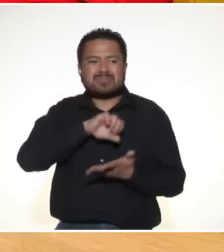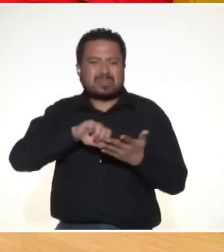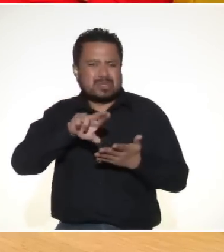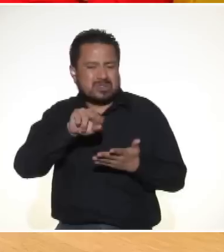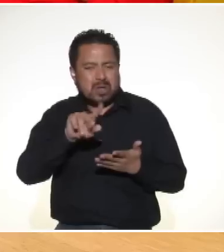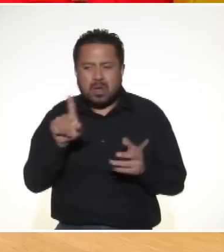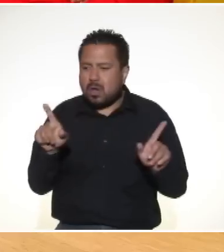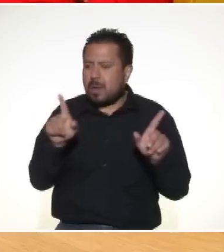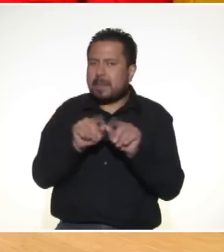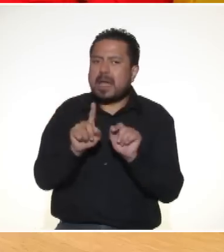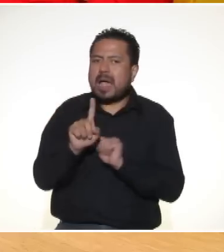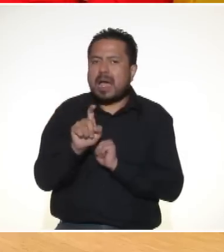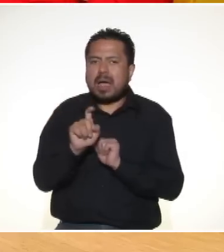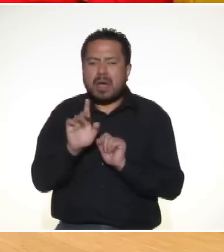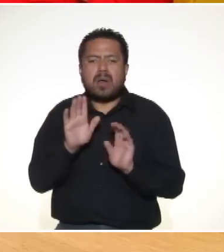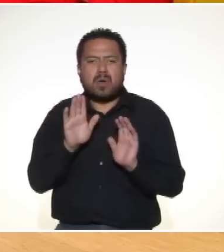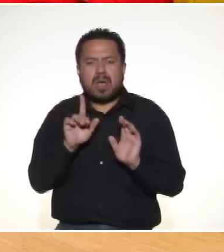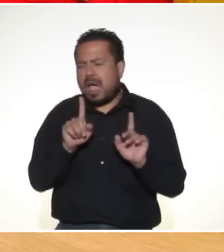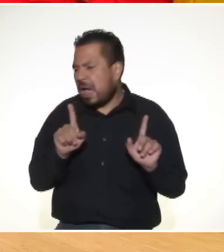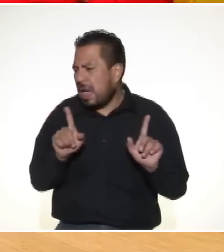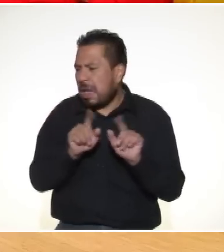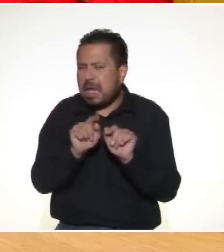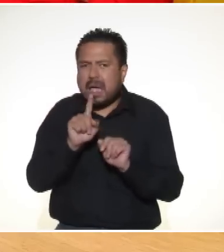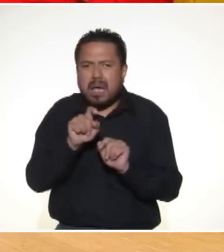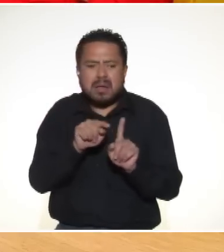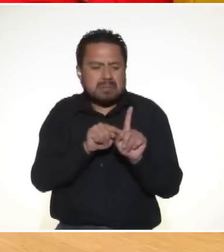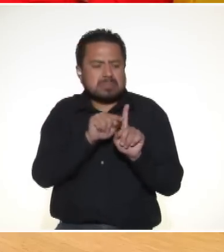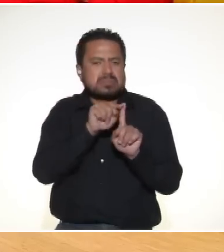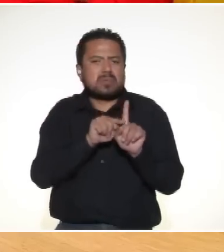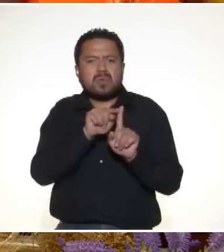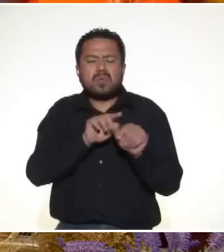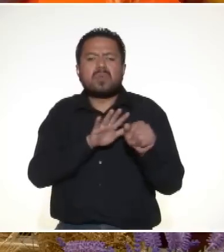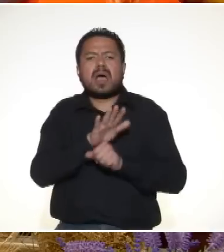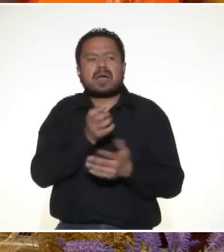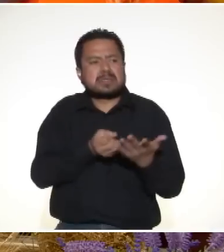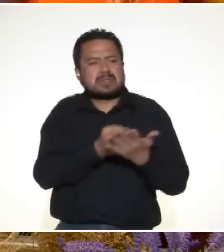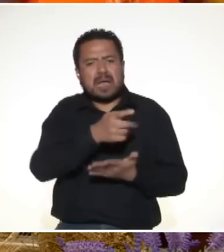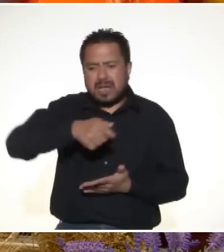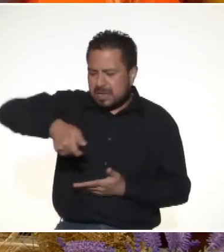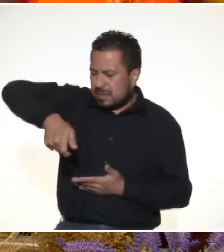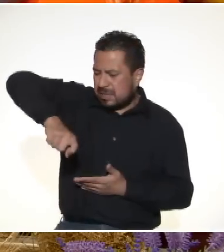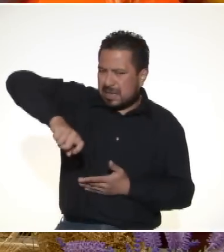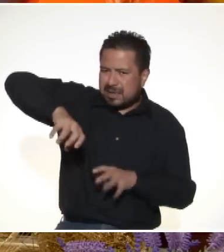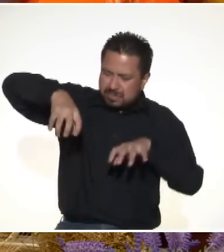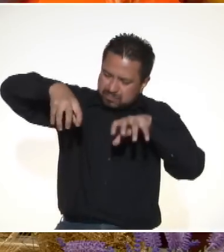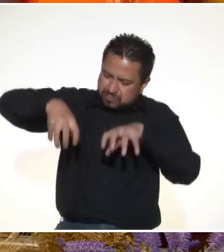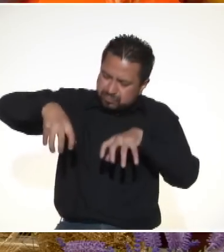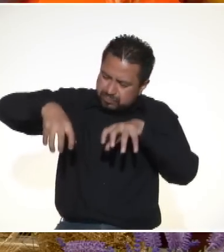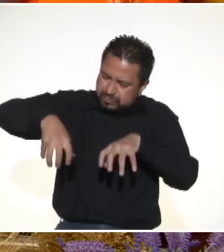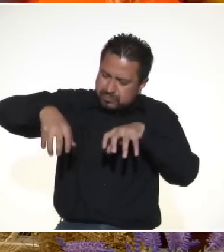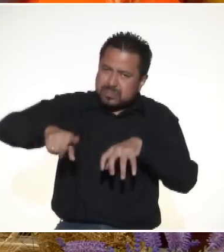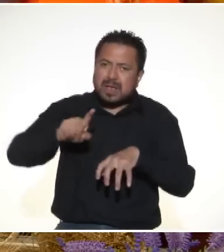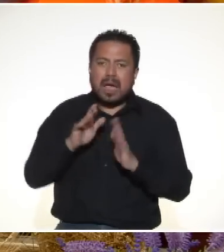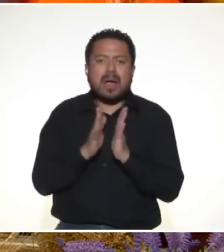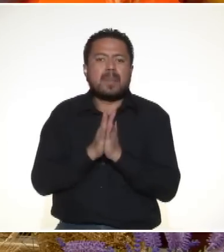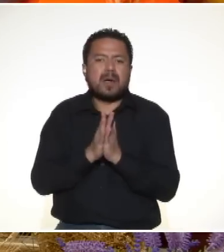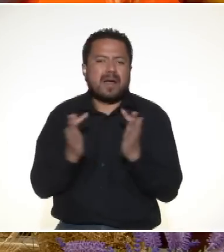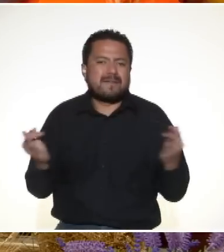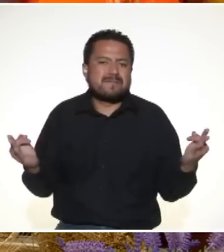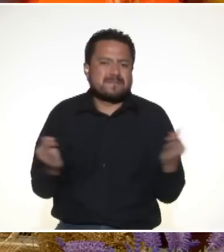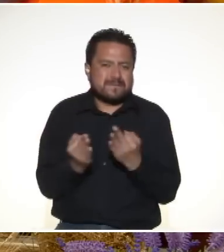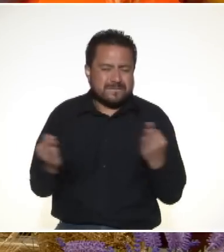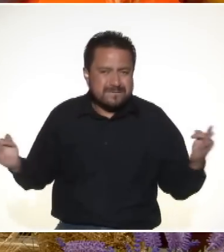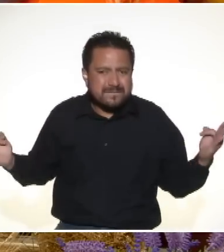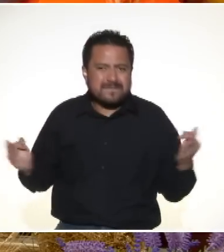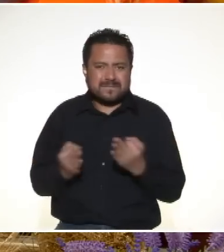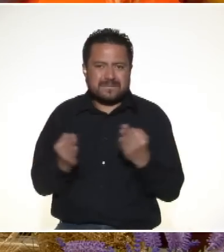agua. Agua corriente, o sea... ¿A qué temperatura? A la que salga de la llave de manera, por favor, el agua fría, ¿sí?